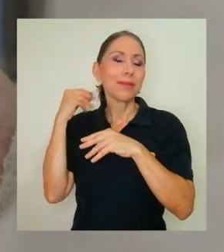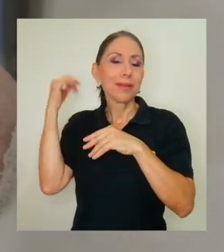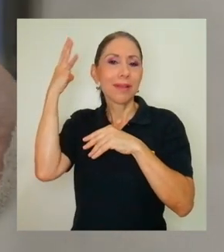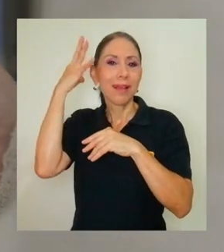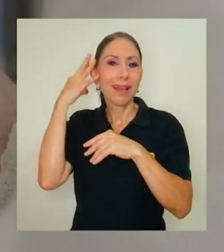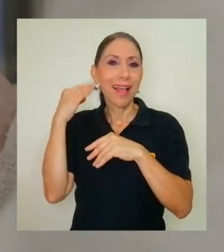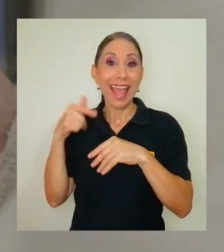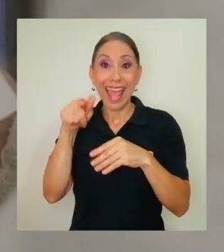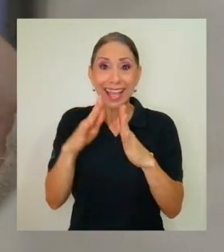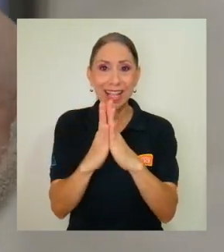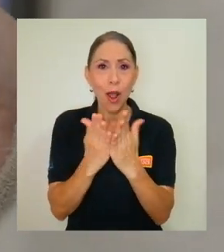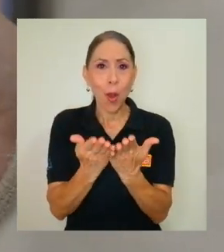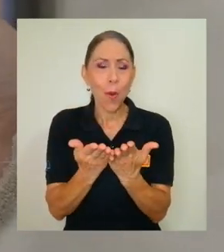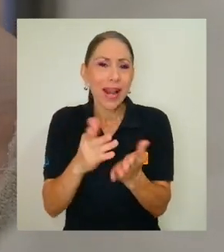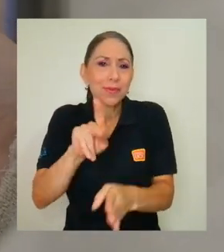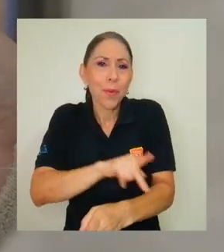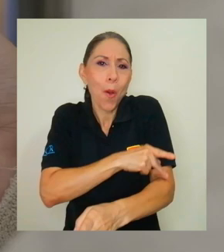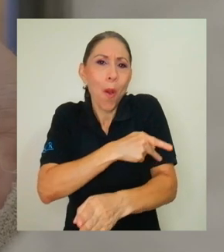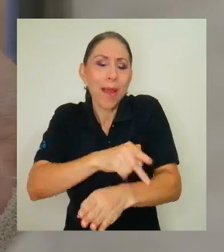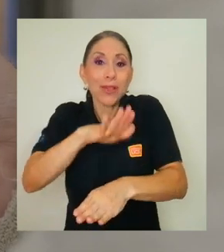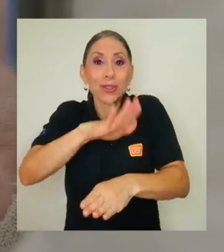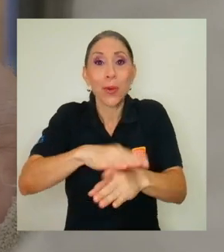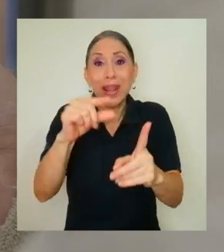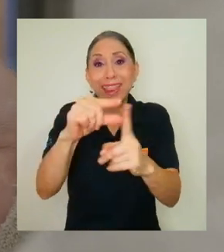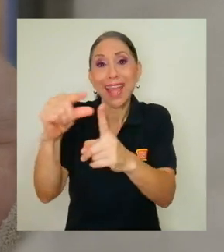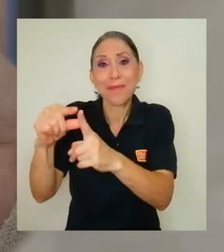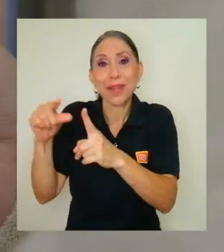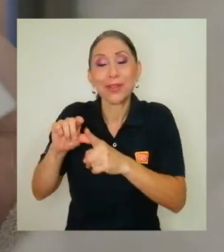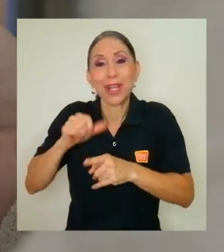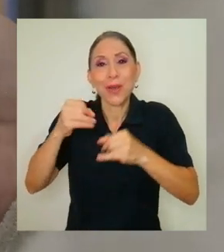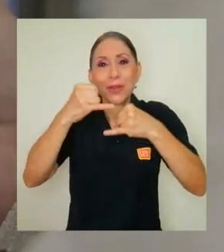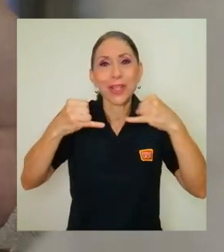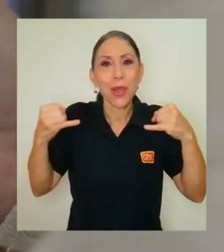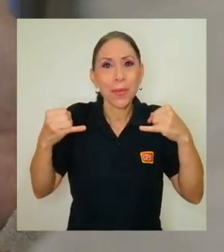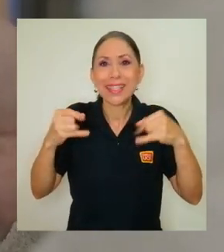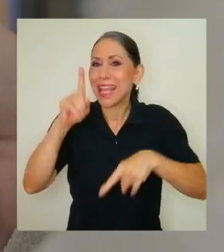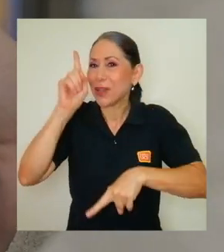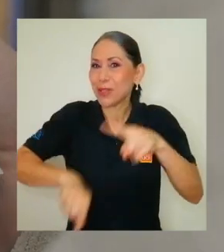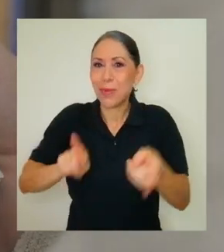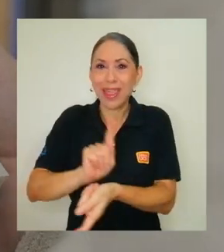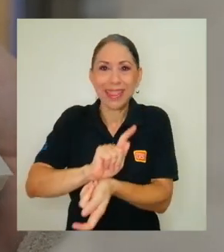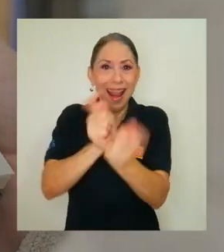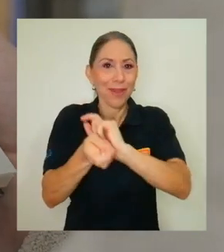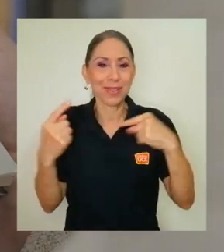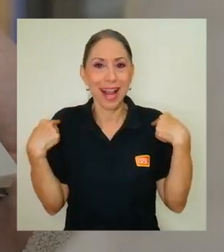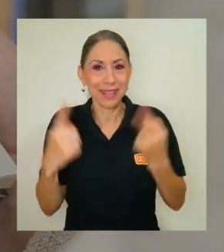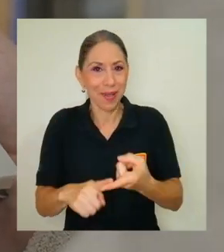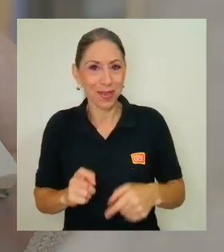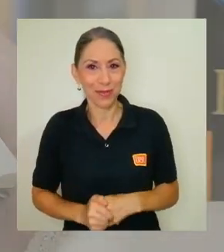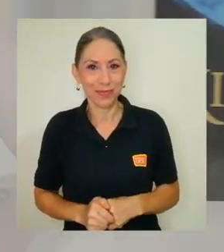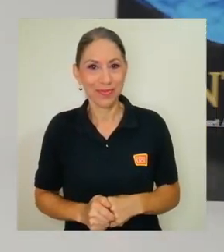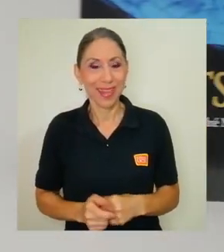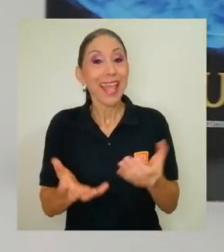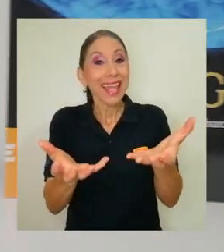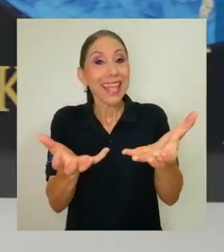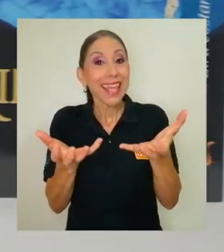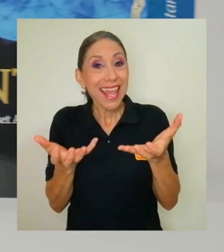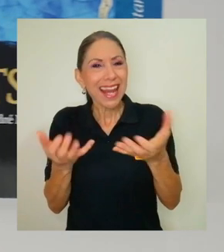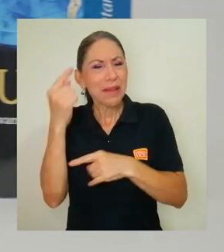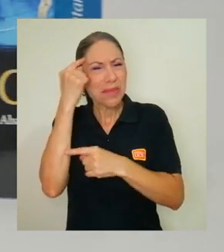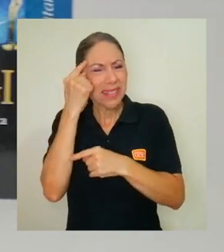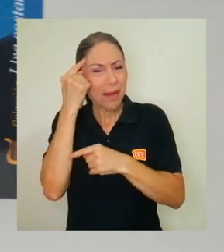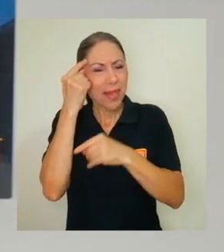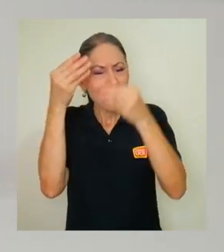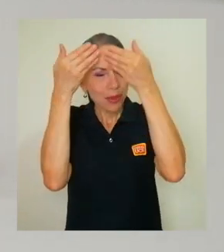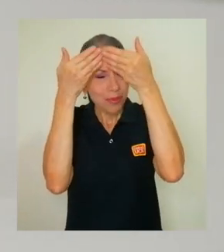obra es un ejercicio poético sobre términos en otros idiomas carentes de traducción al español. Busca la